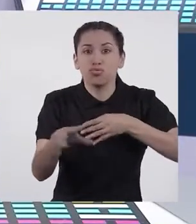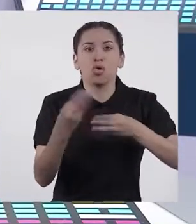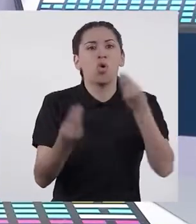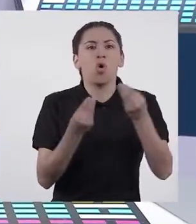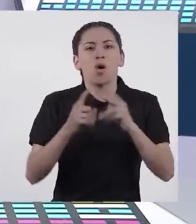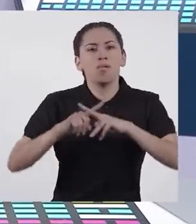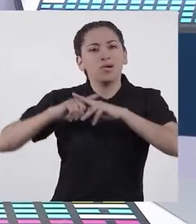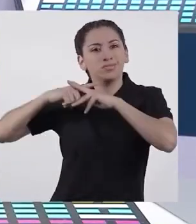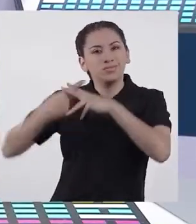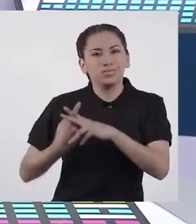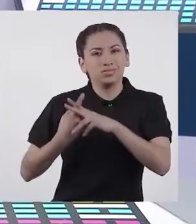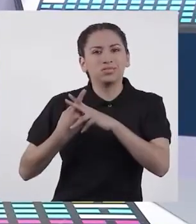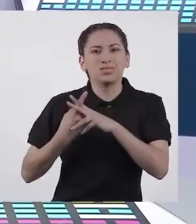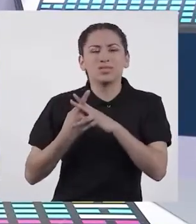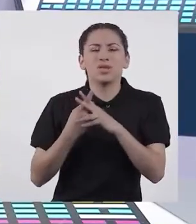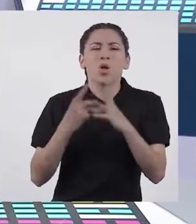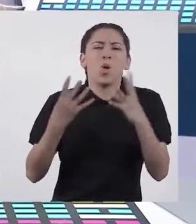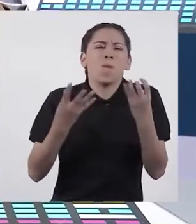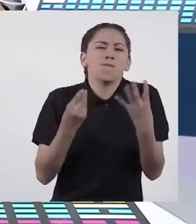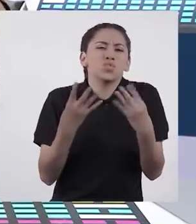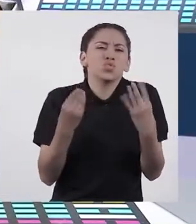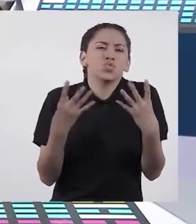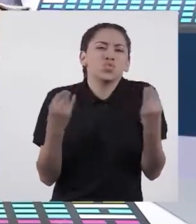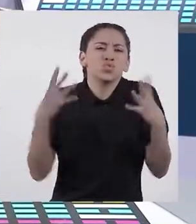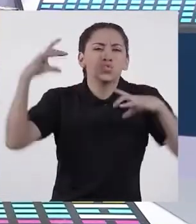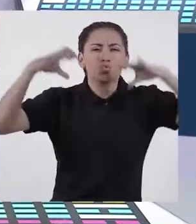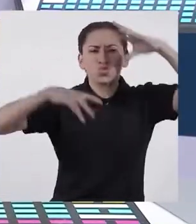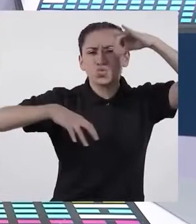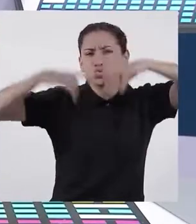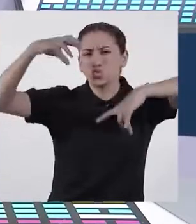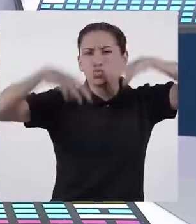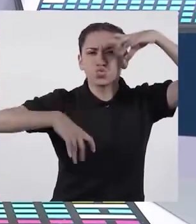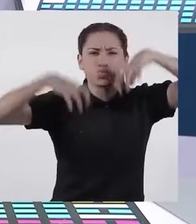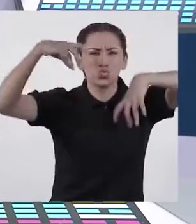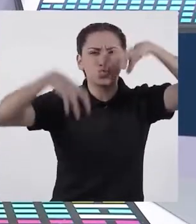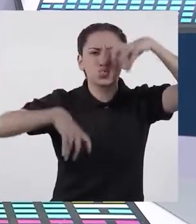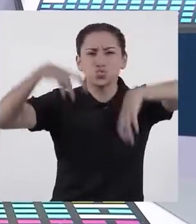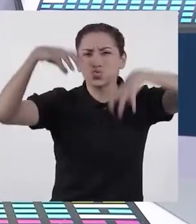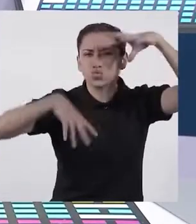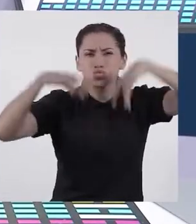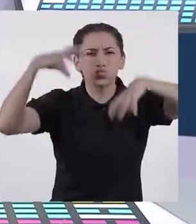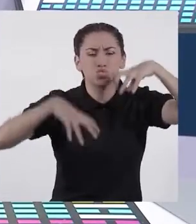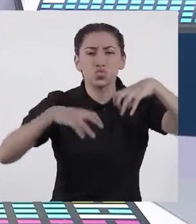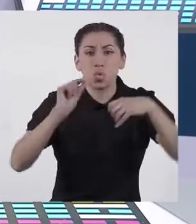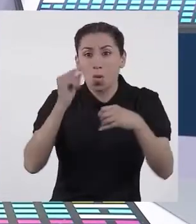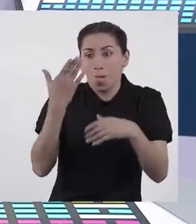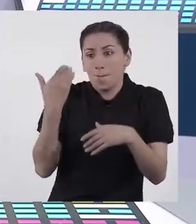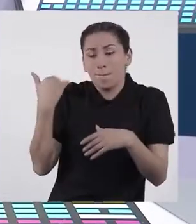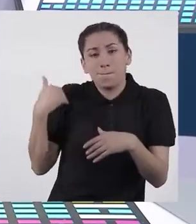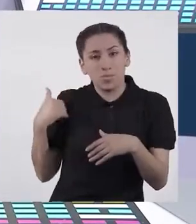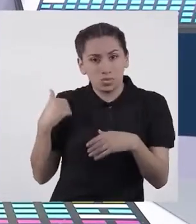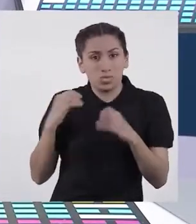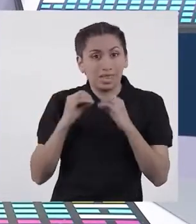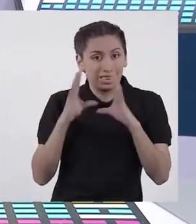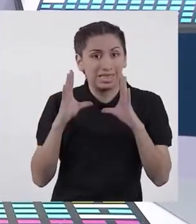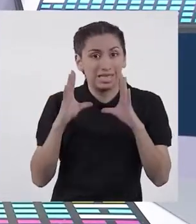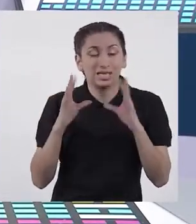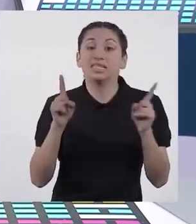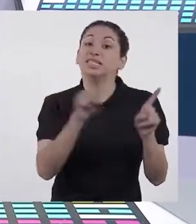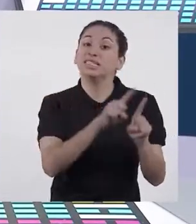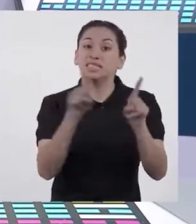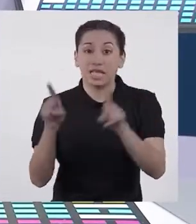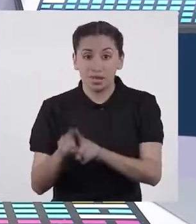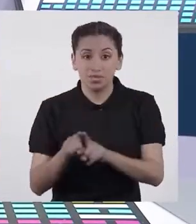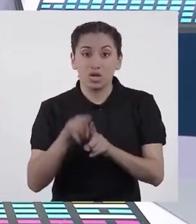a consecuencia de las intensas lluvias ocurridas en los últimos días.